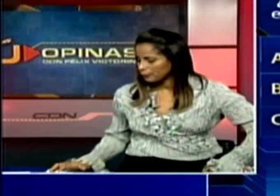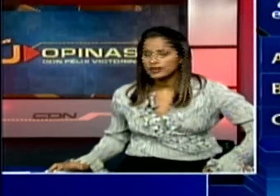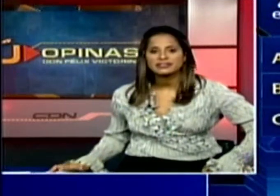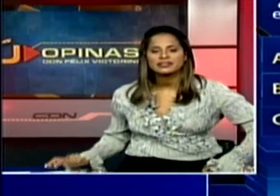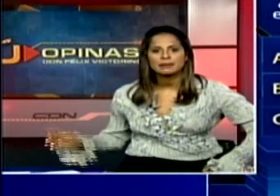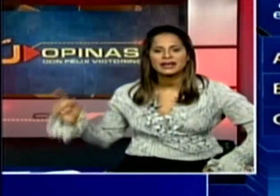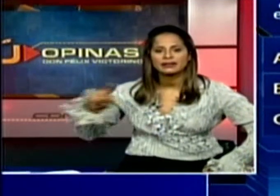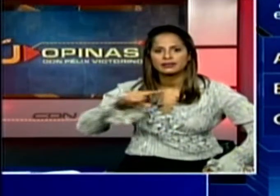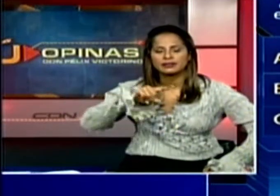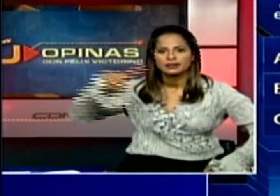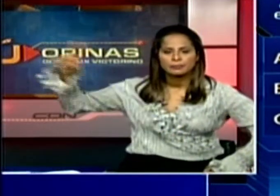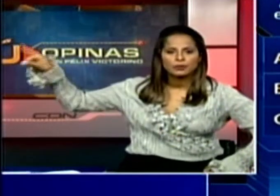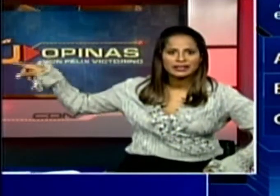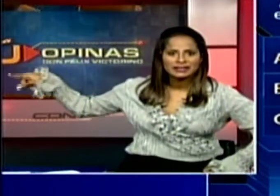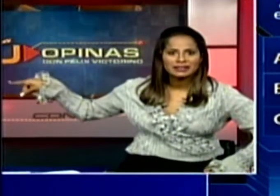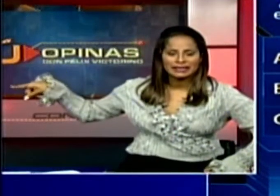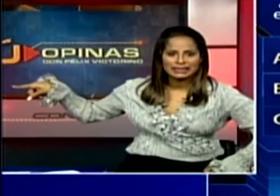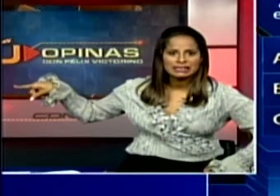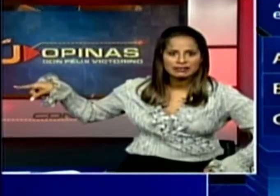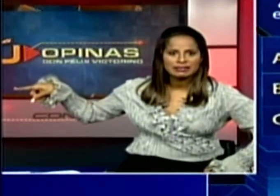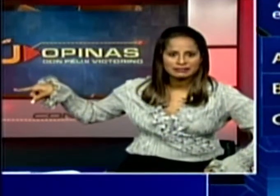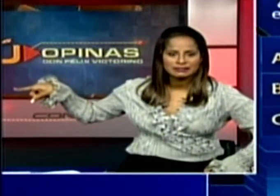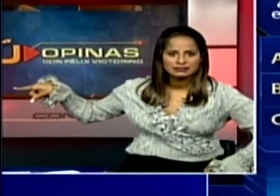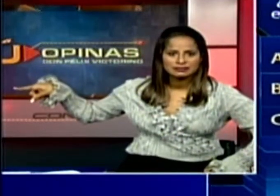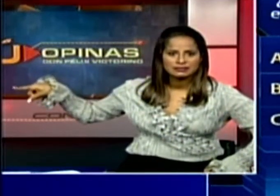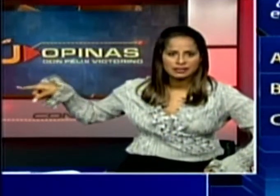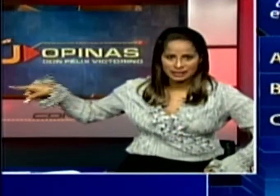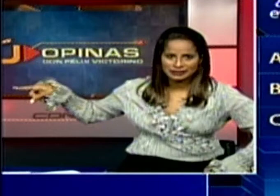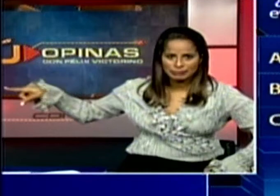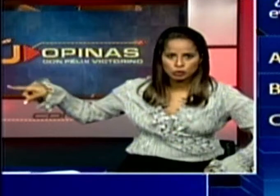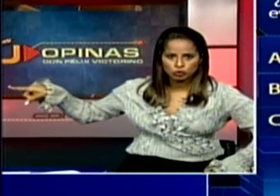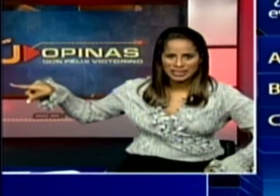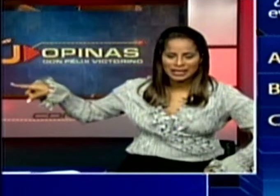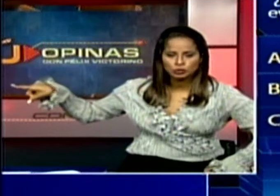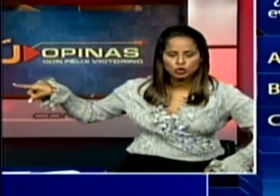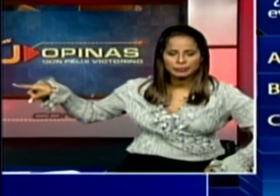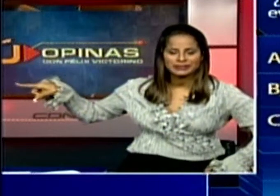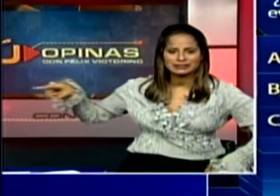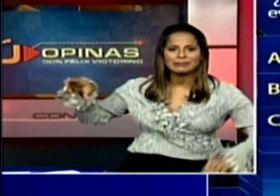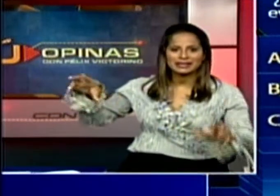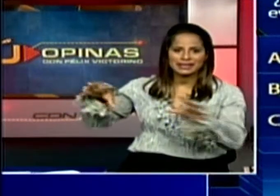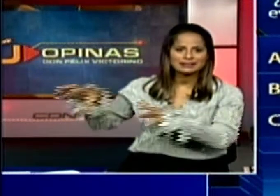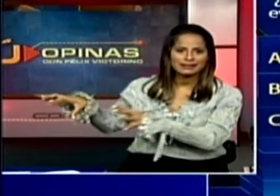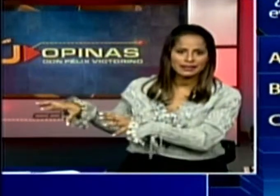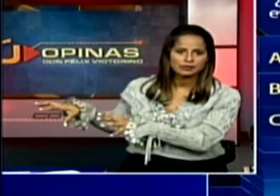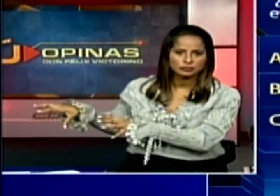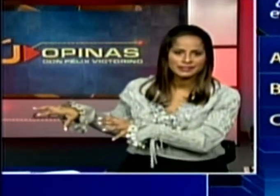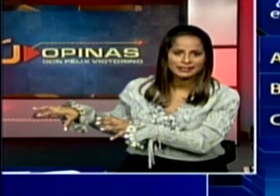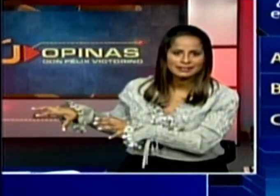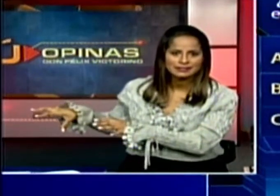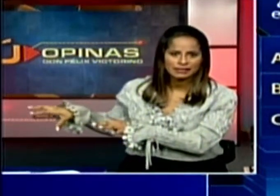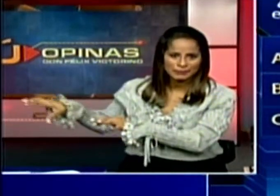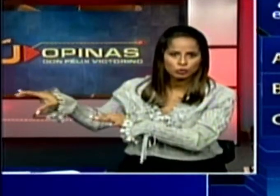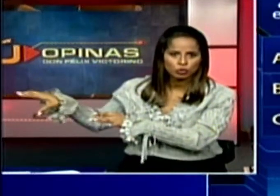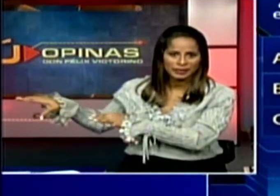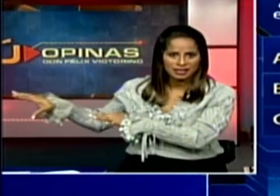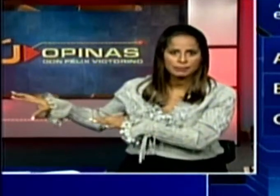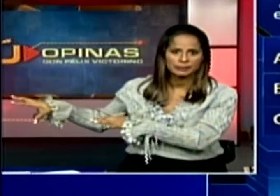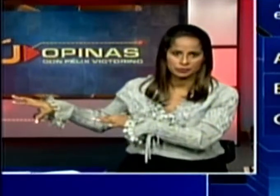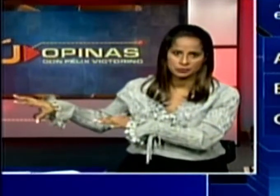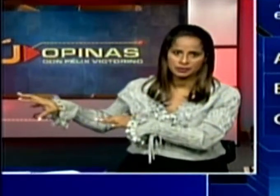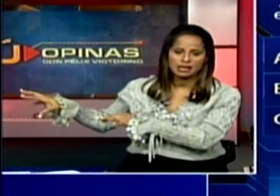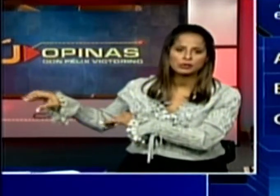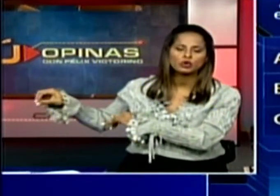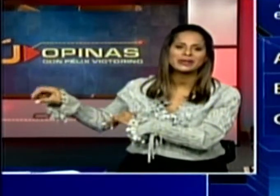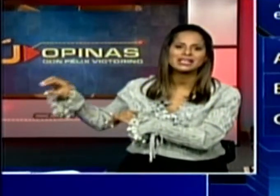Ojalá pudiese llamar por aquí a la línea directa y deja tu nombre, llama aquí a CDN a las oficinas y déjame tu nombre ahí en